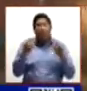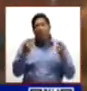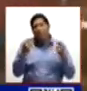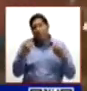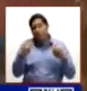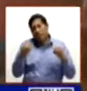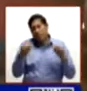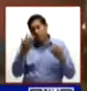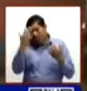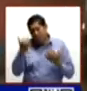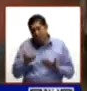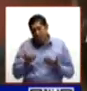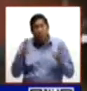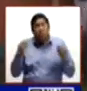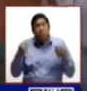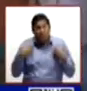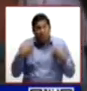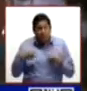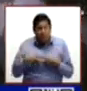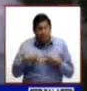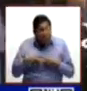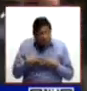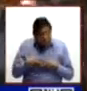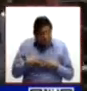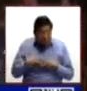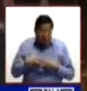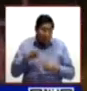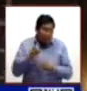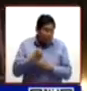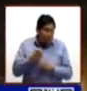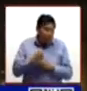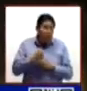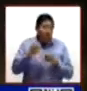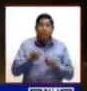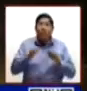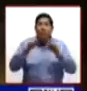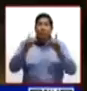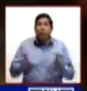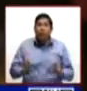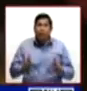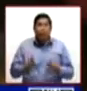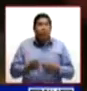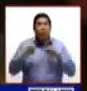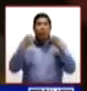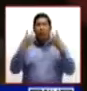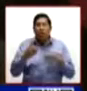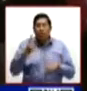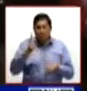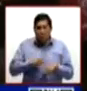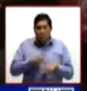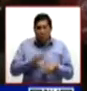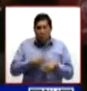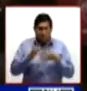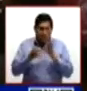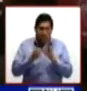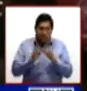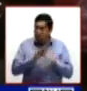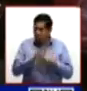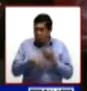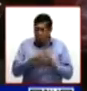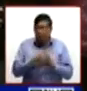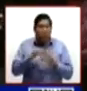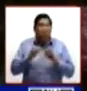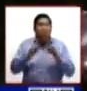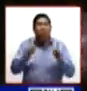poder vender, porque obviamente se están realizando estos trabajos. La pregunta es, ¿en cuánto tiempo se va a restablecer todo esto? Y le